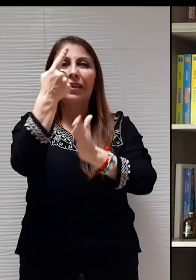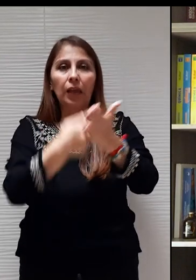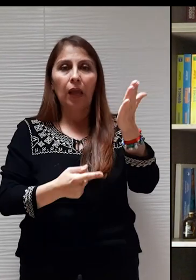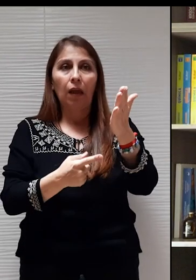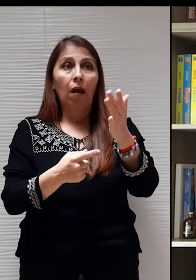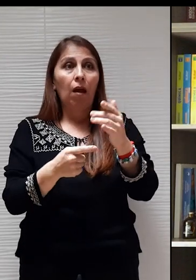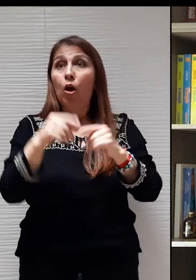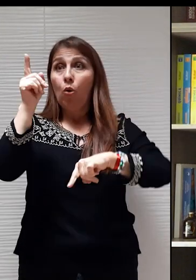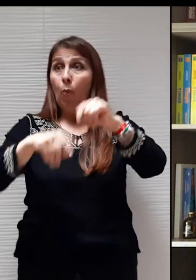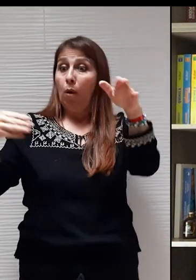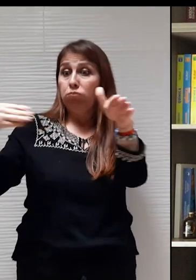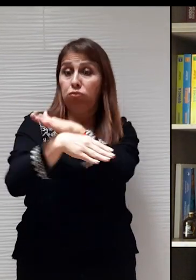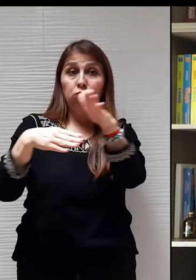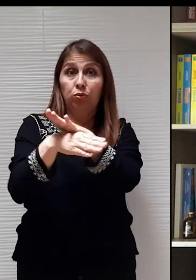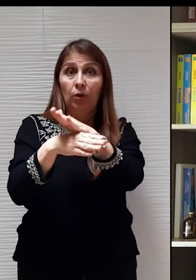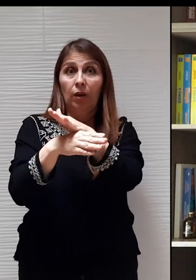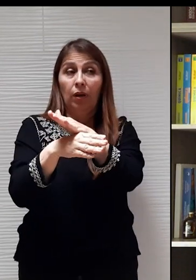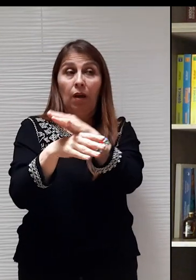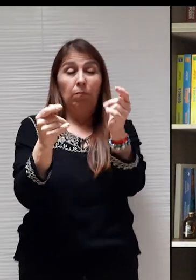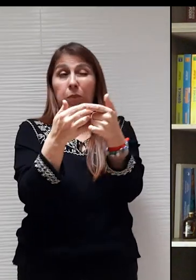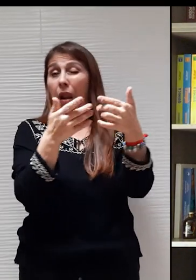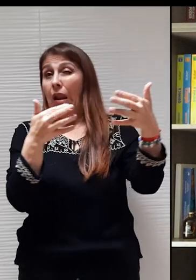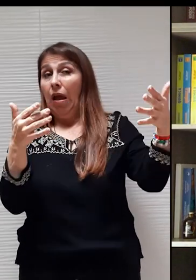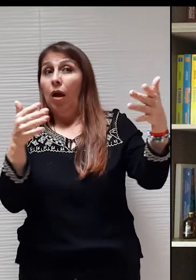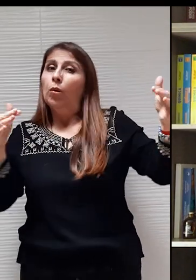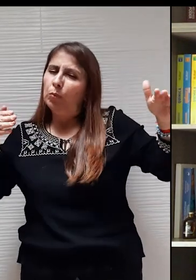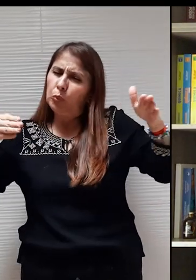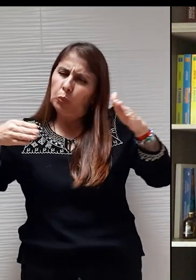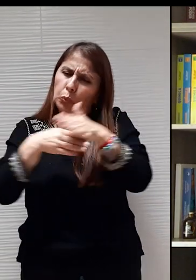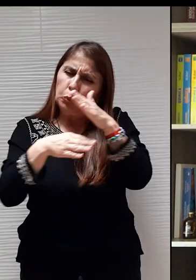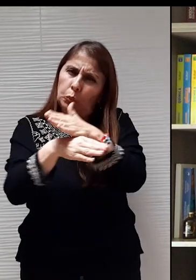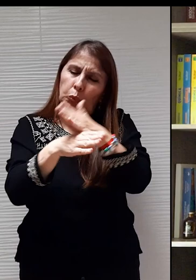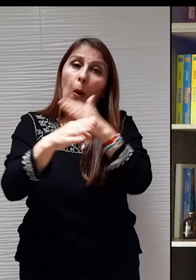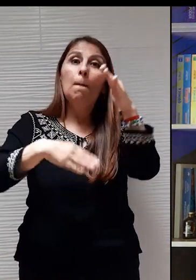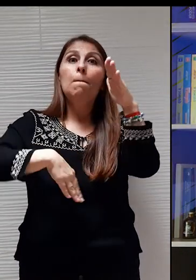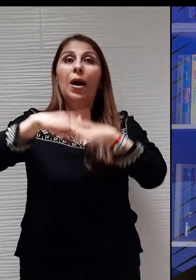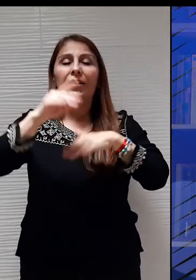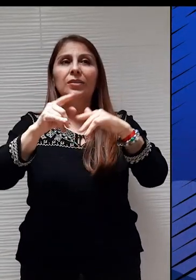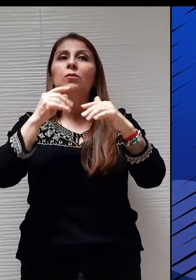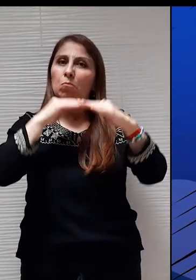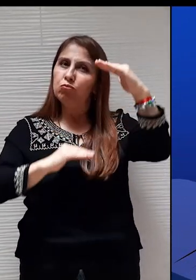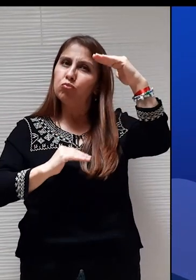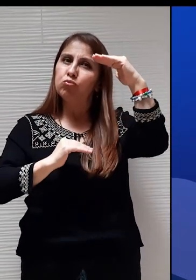brechas de acceso de las personas en situación de discapacidad a la educación.